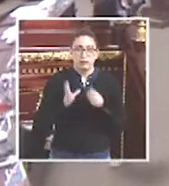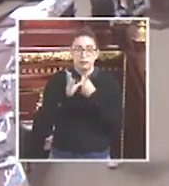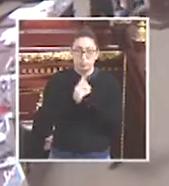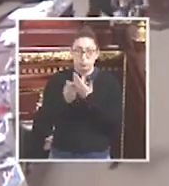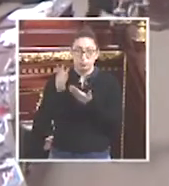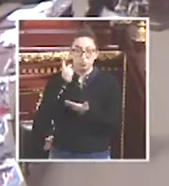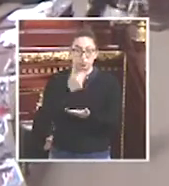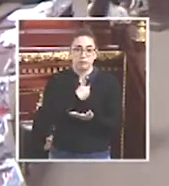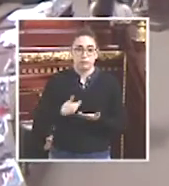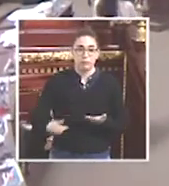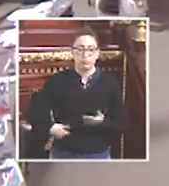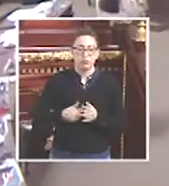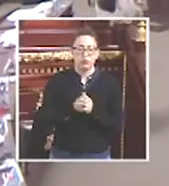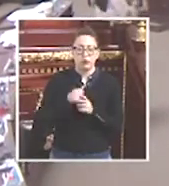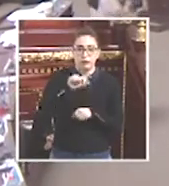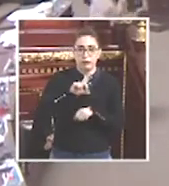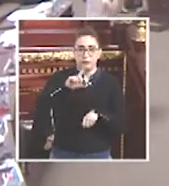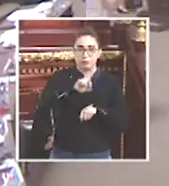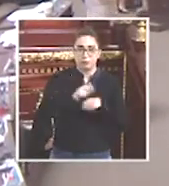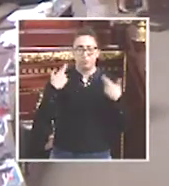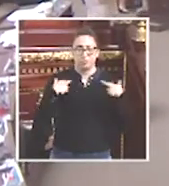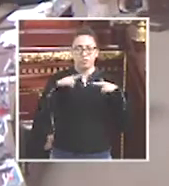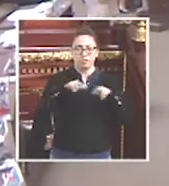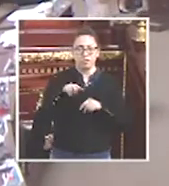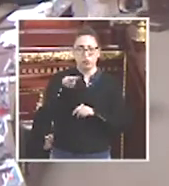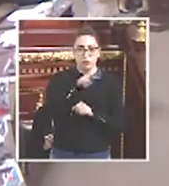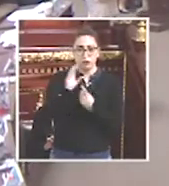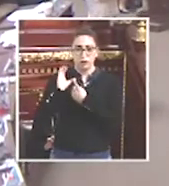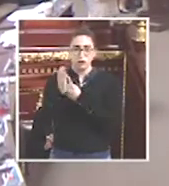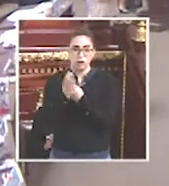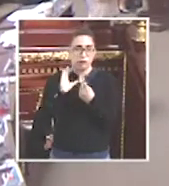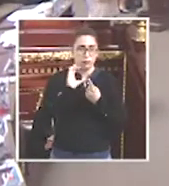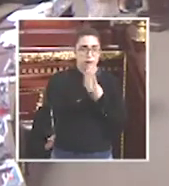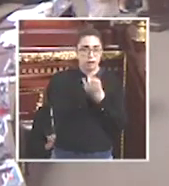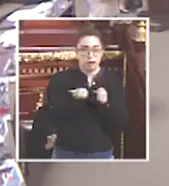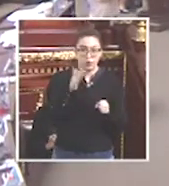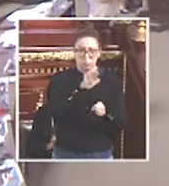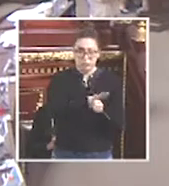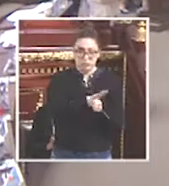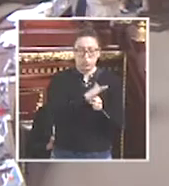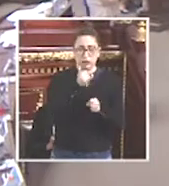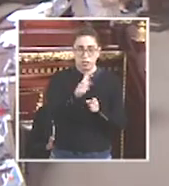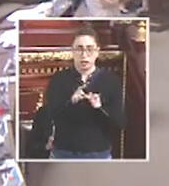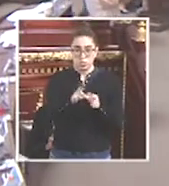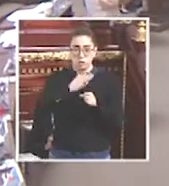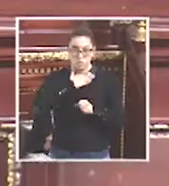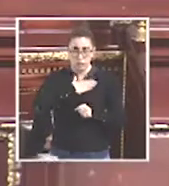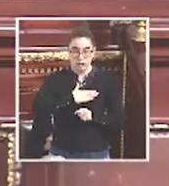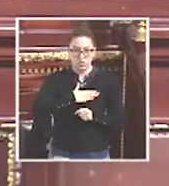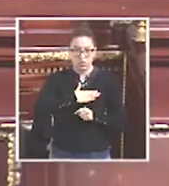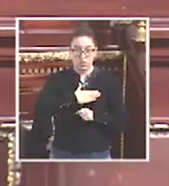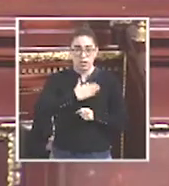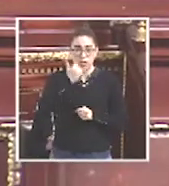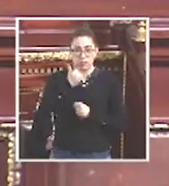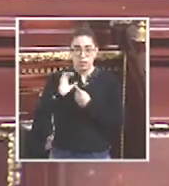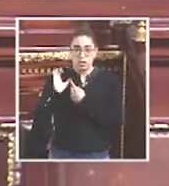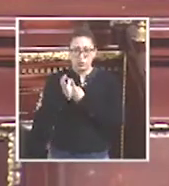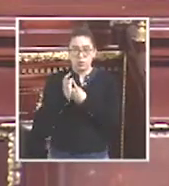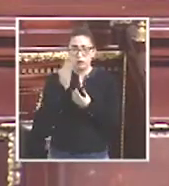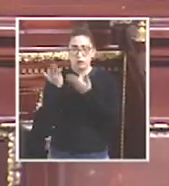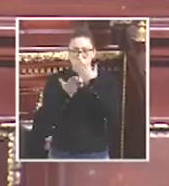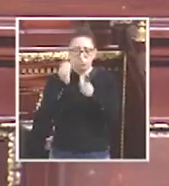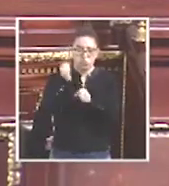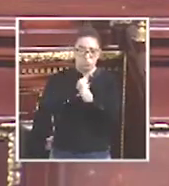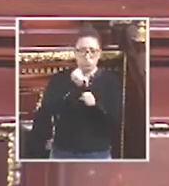Pérez consideró que con la aprobación de esta ley se da paso importante para hacer realidad la vigencia de la Constitución. Entre los instrumentos de